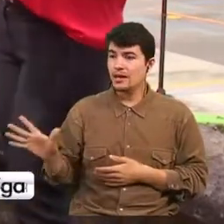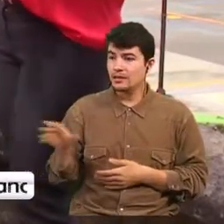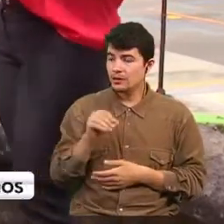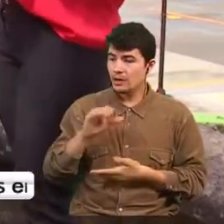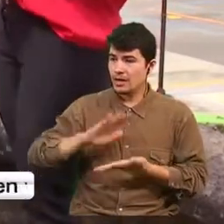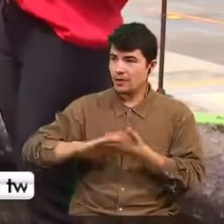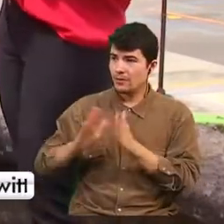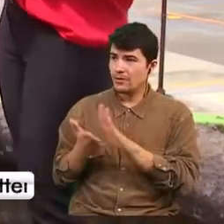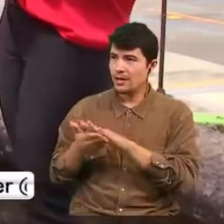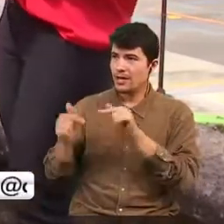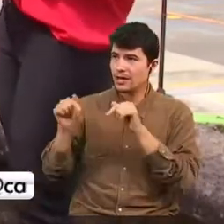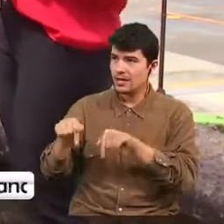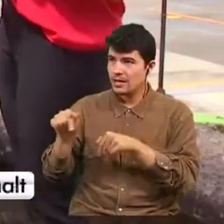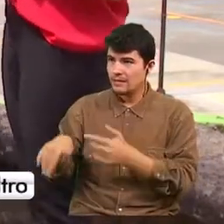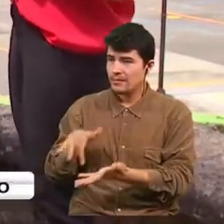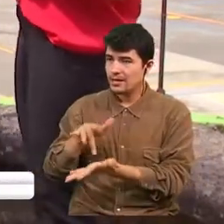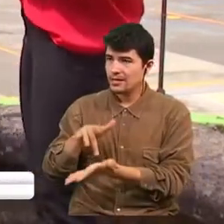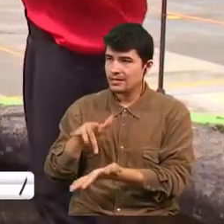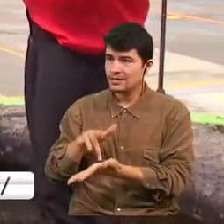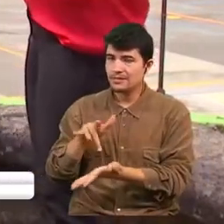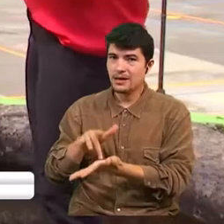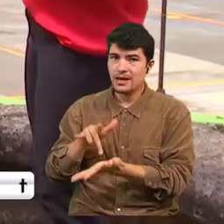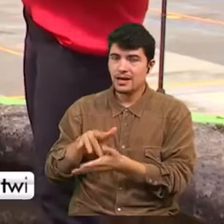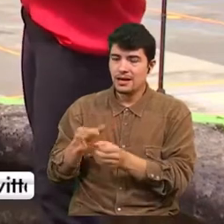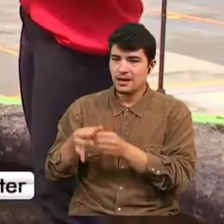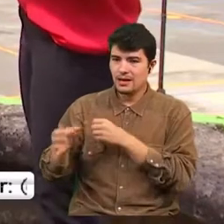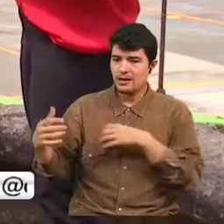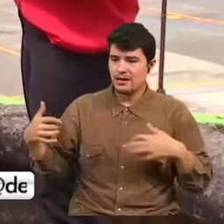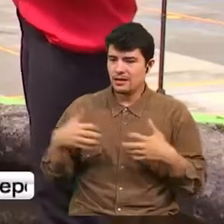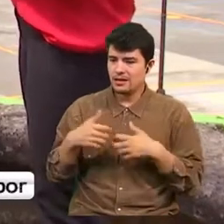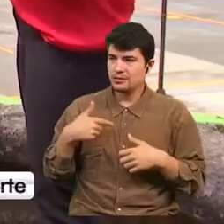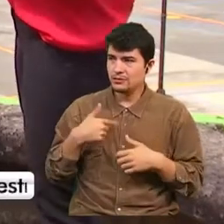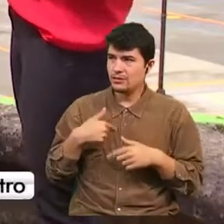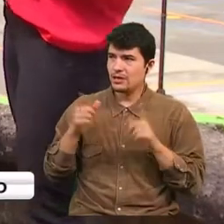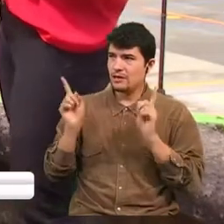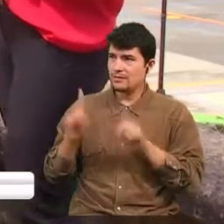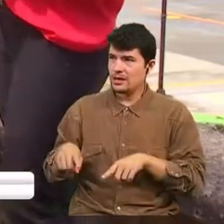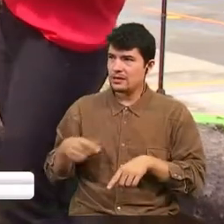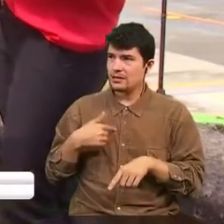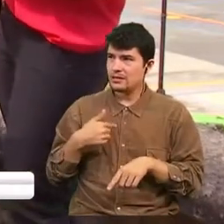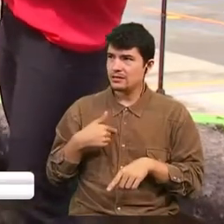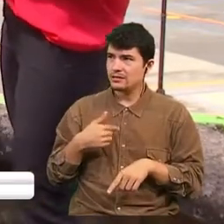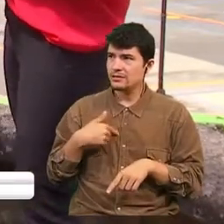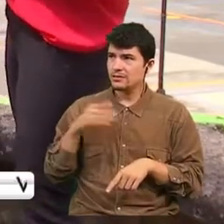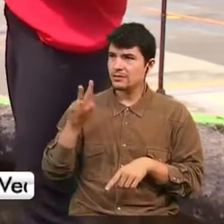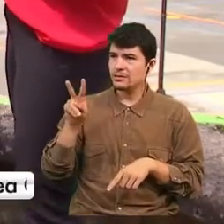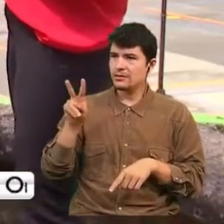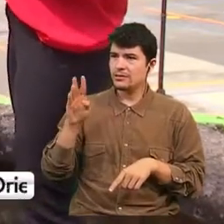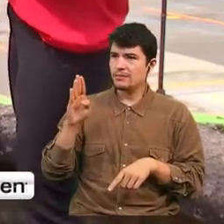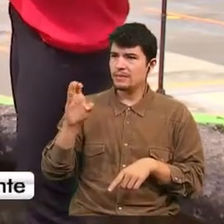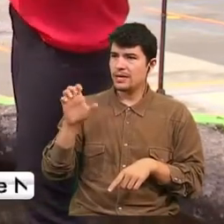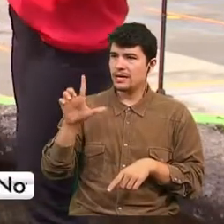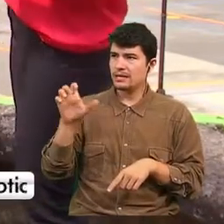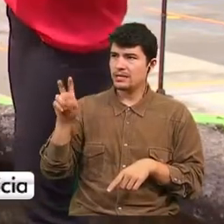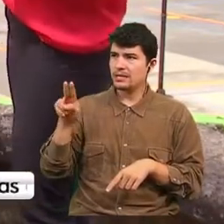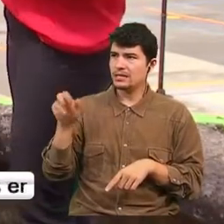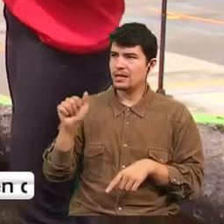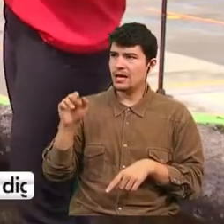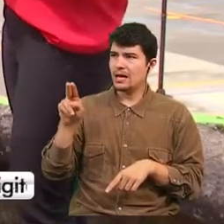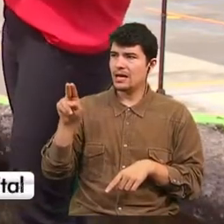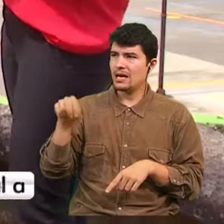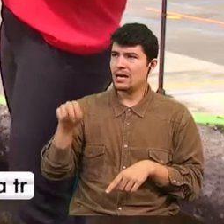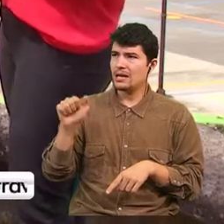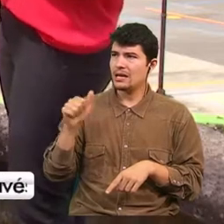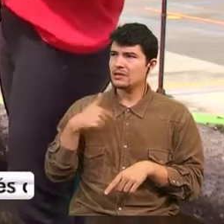los habitantes que hacen parte de esta bella provincia de Vélez, me incluyo también como vellezana que soy, el agradecimiento